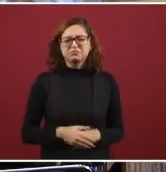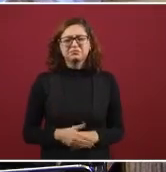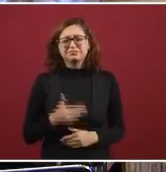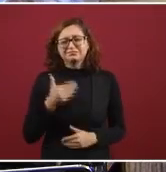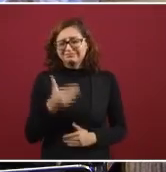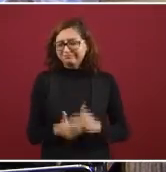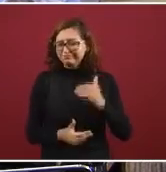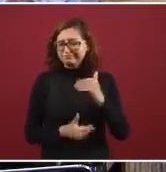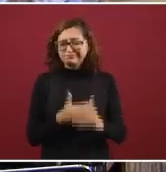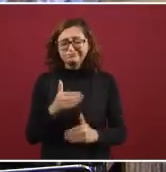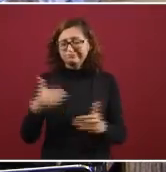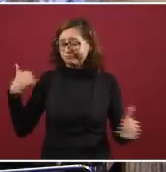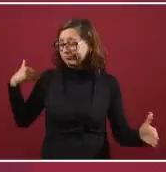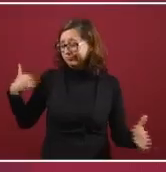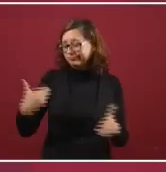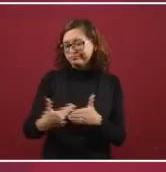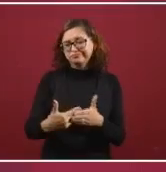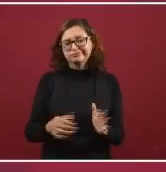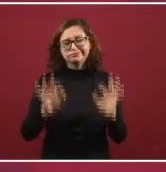bien,